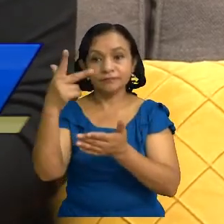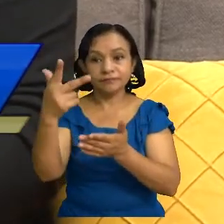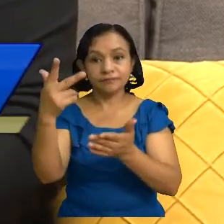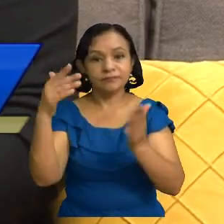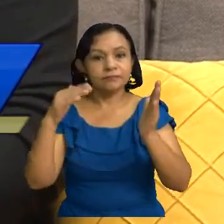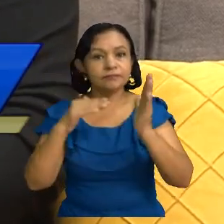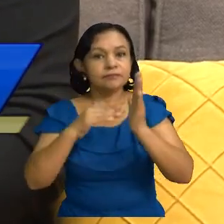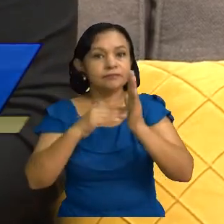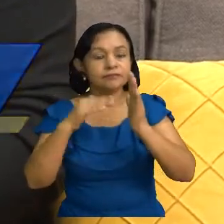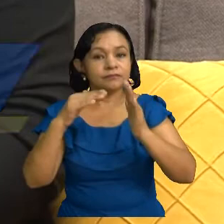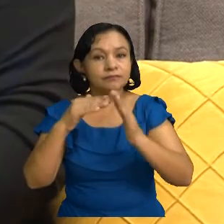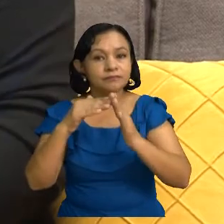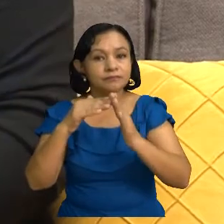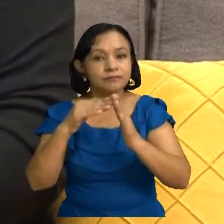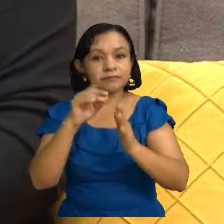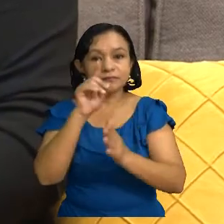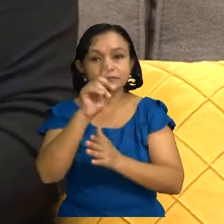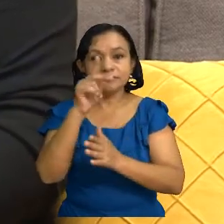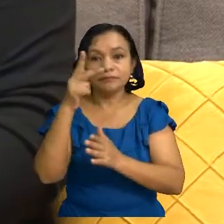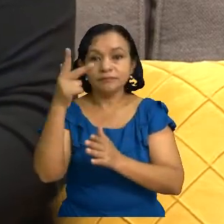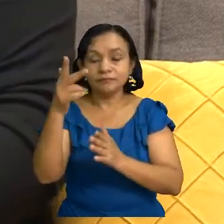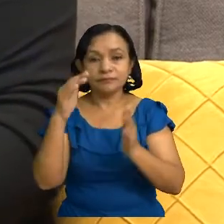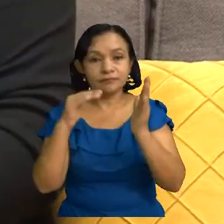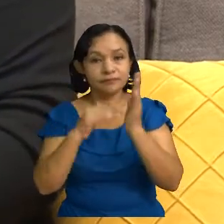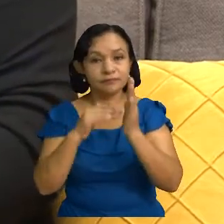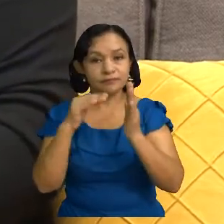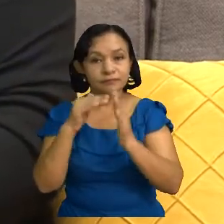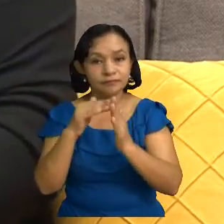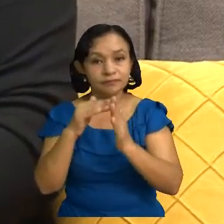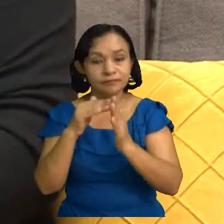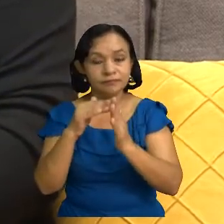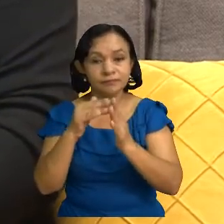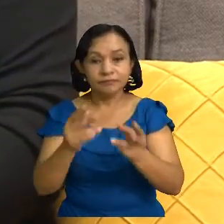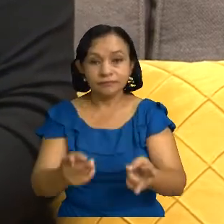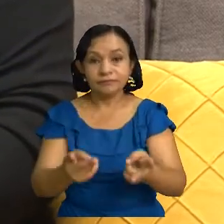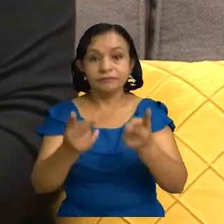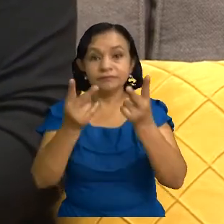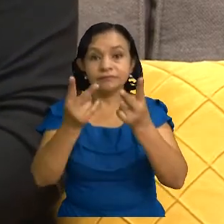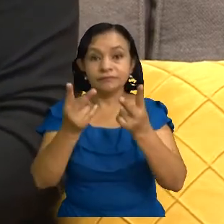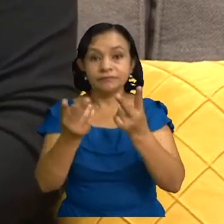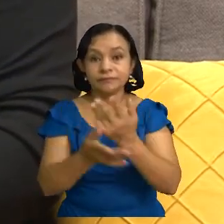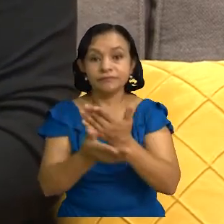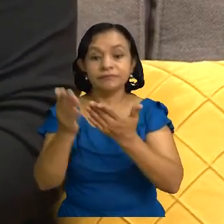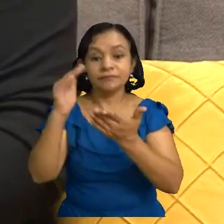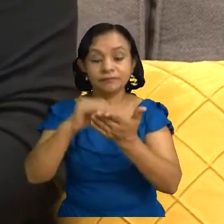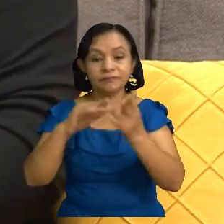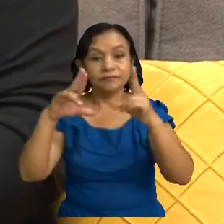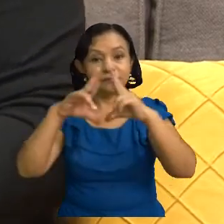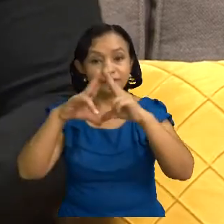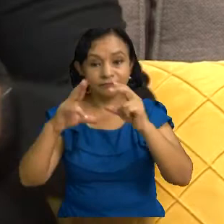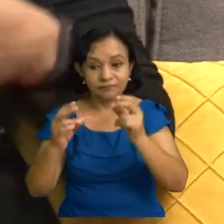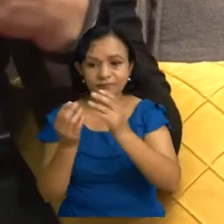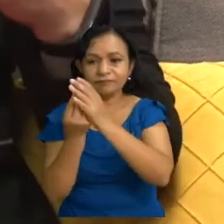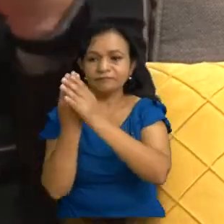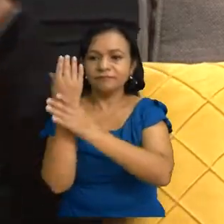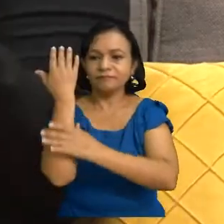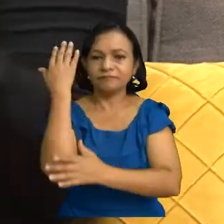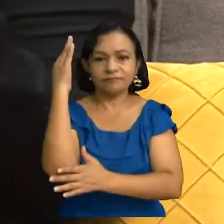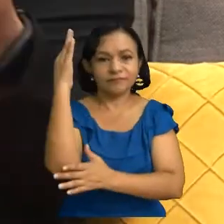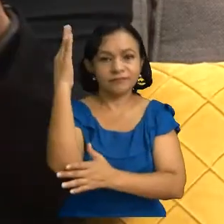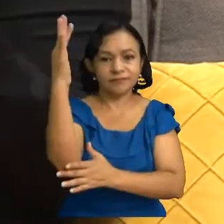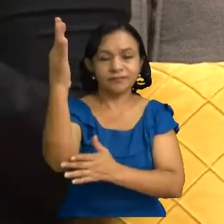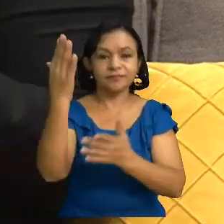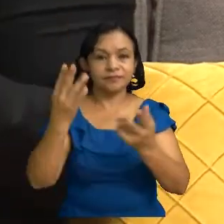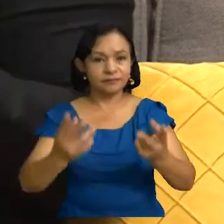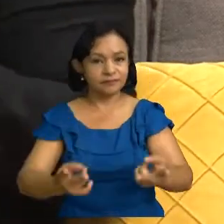plantas son 18 millones de seres vivos más que van a entrar a nuestra naturaleza y que es un